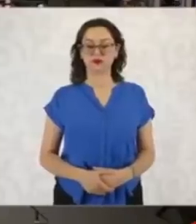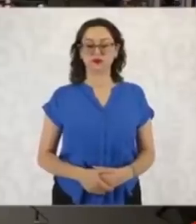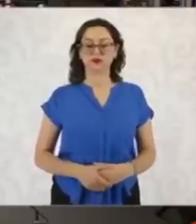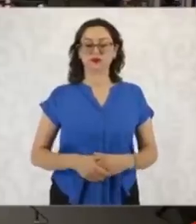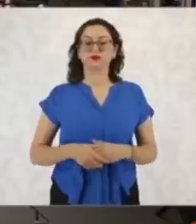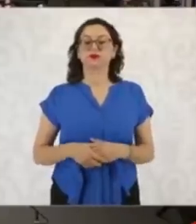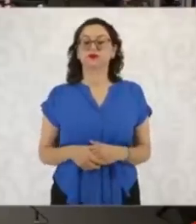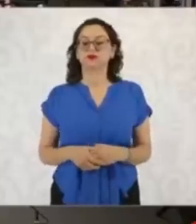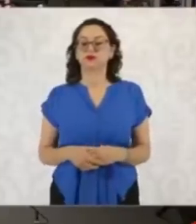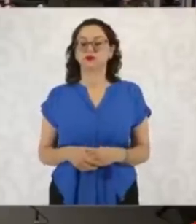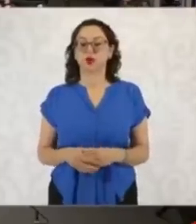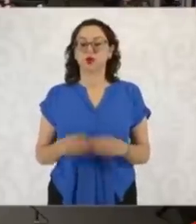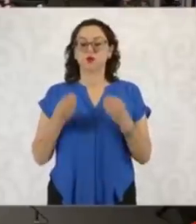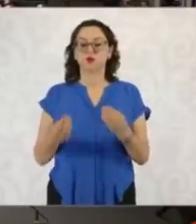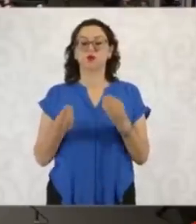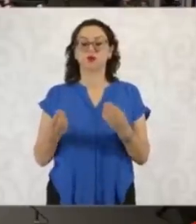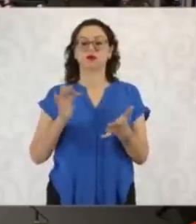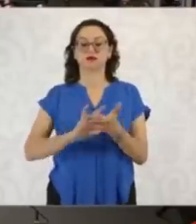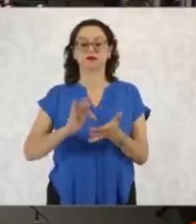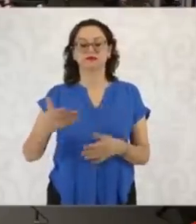Muchas gracias, presidenta.